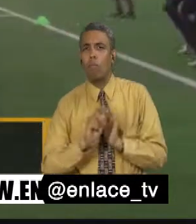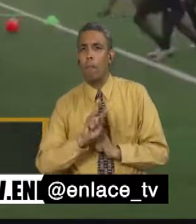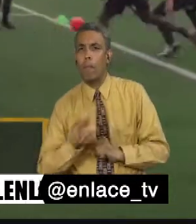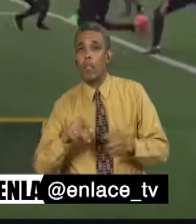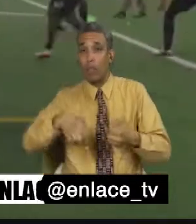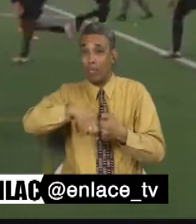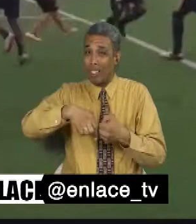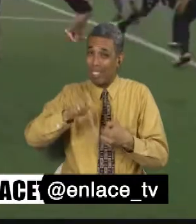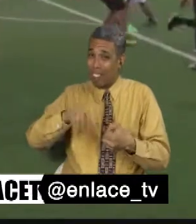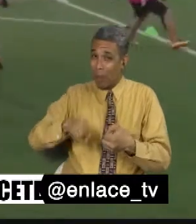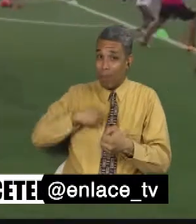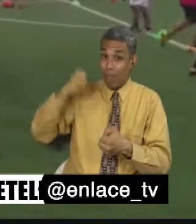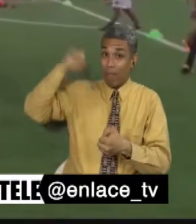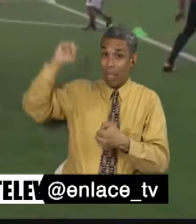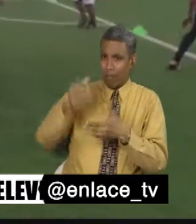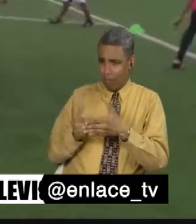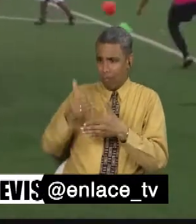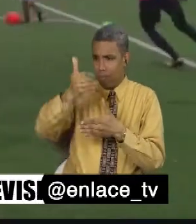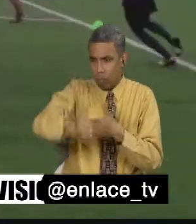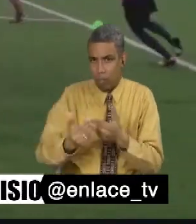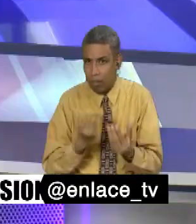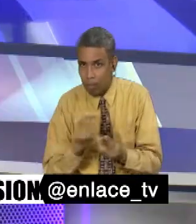poder clasificar.